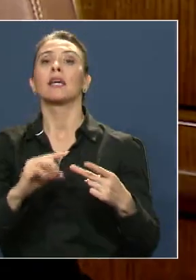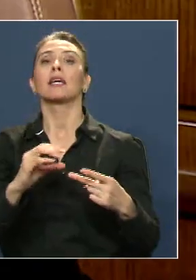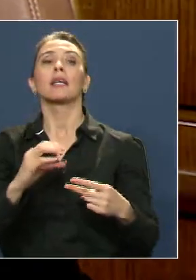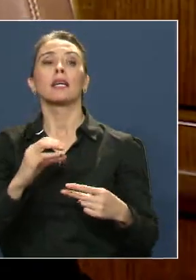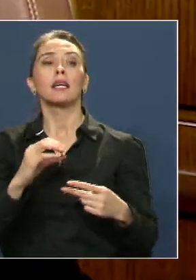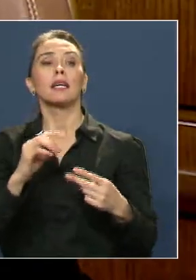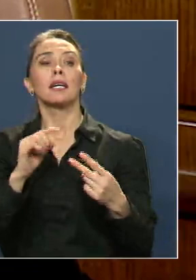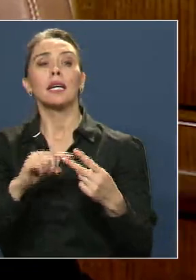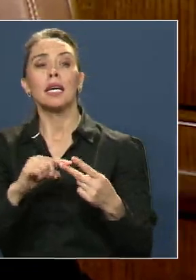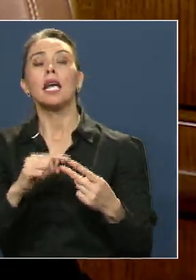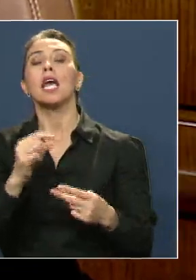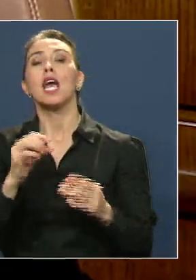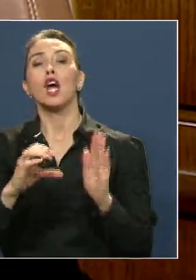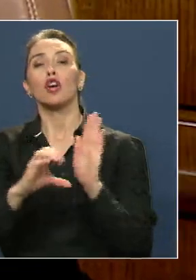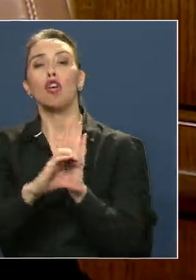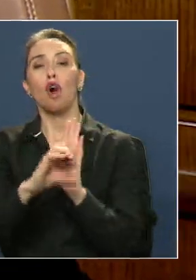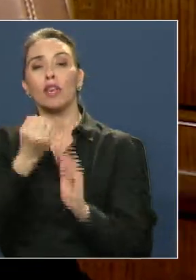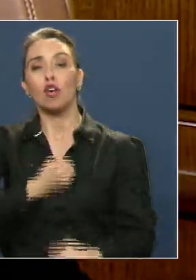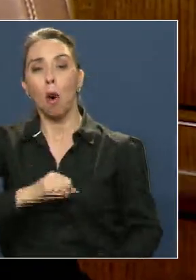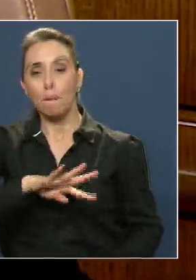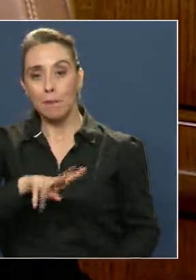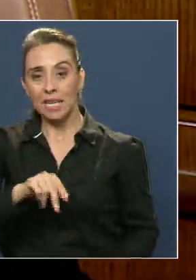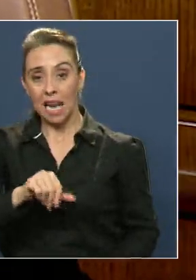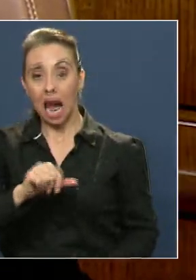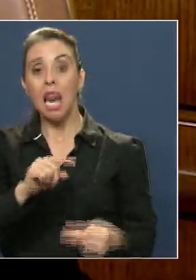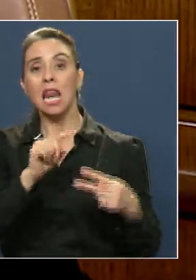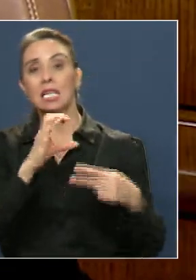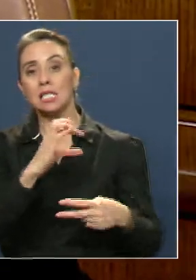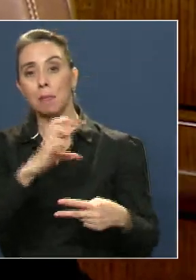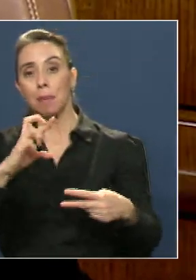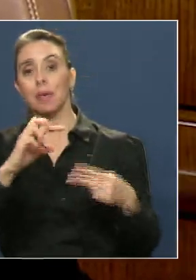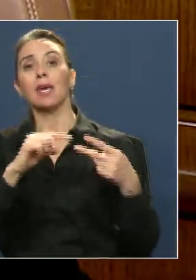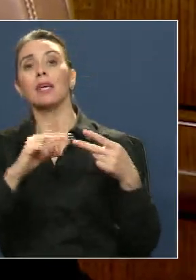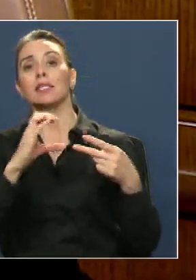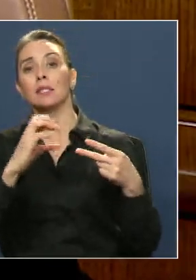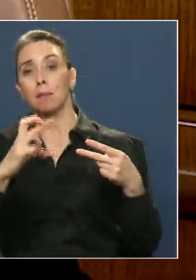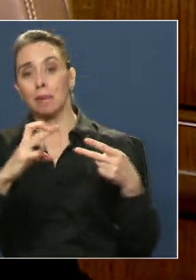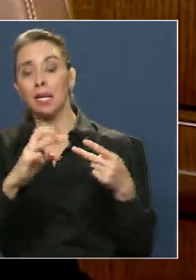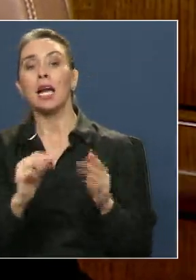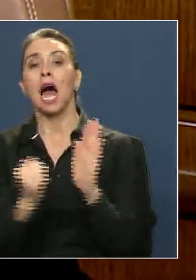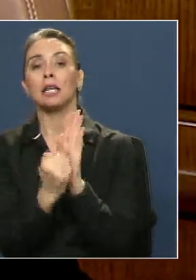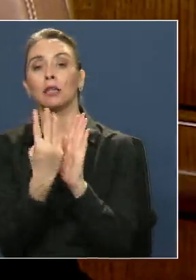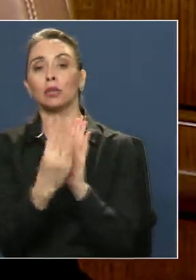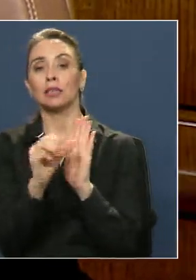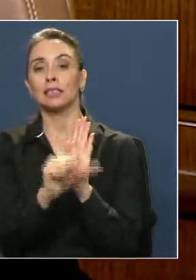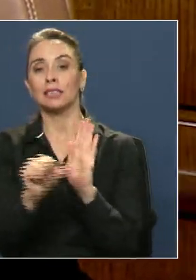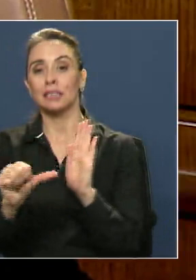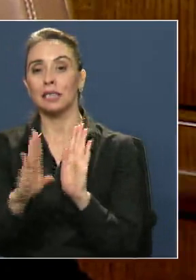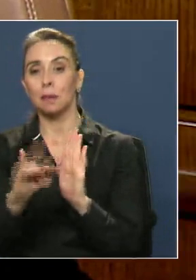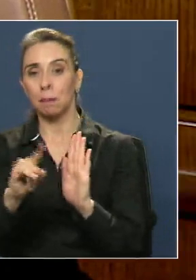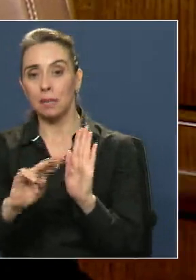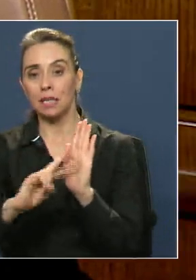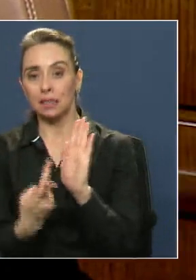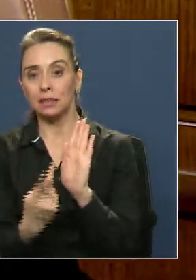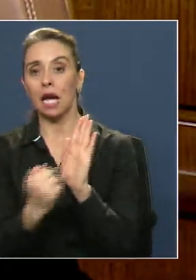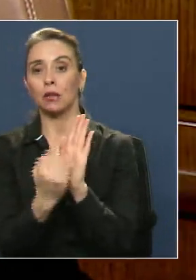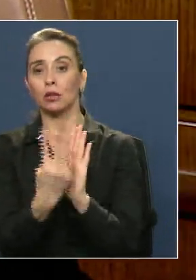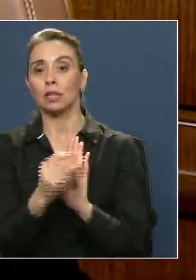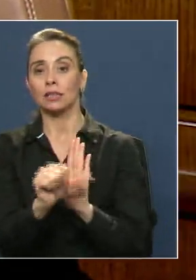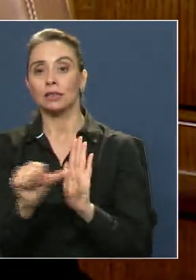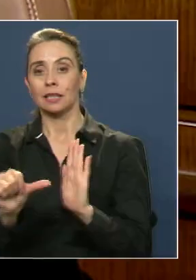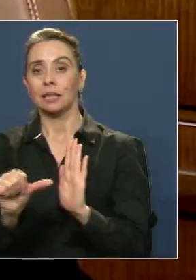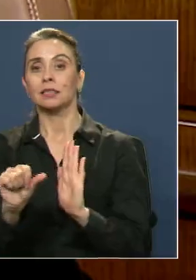y el Código Penal, donde se estableció algunas modificaciones y comprobó algunos artículos. El 366 bis,